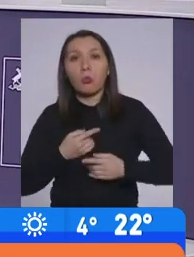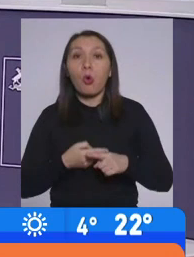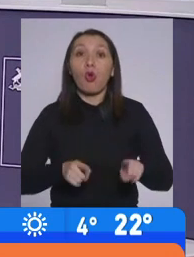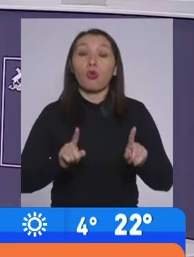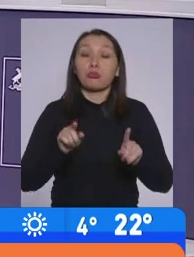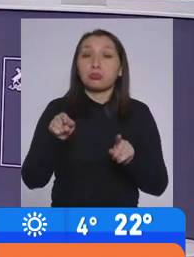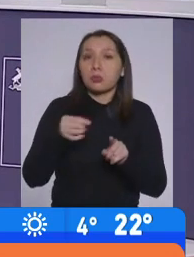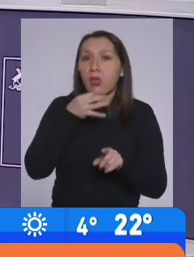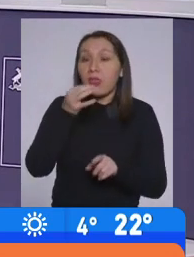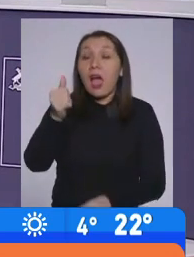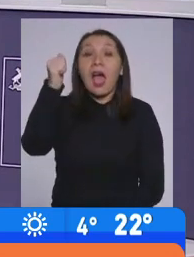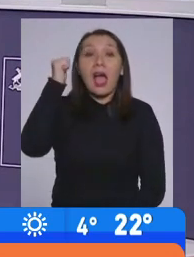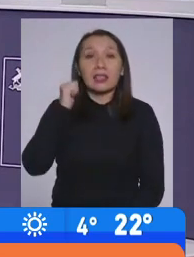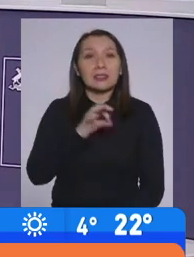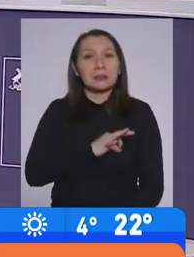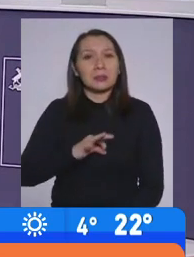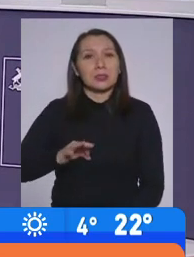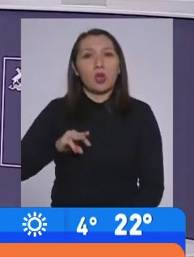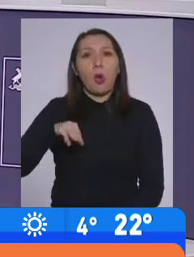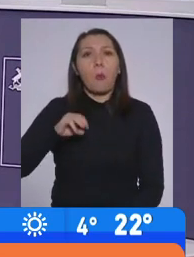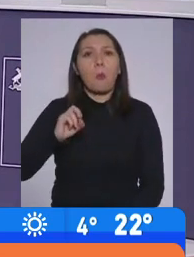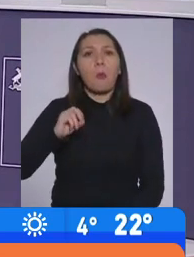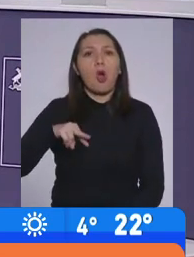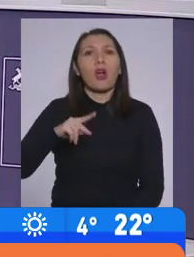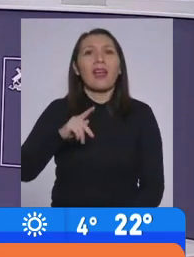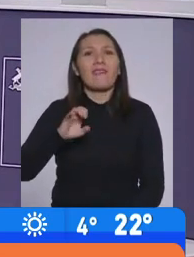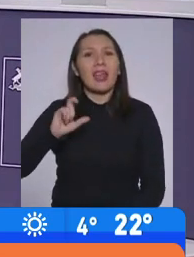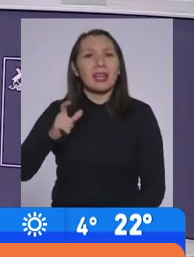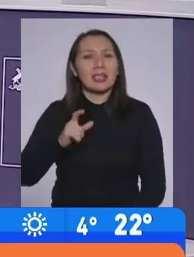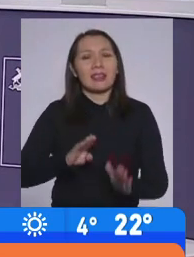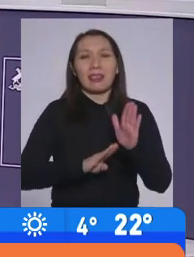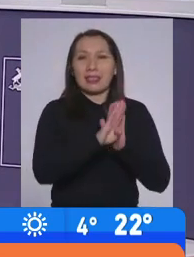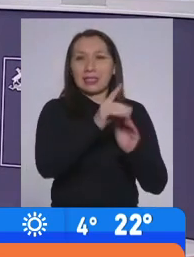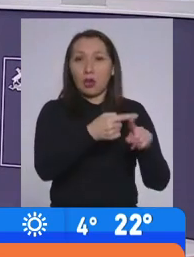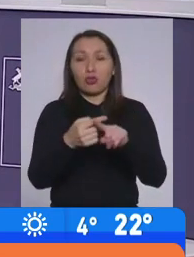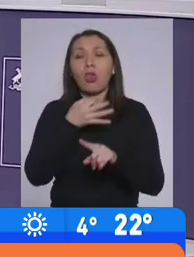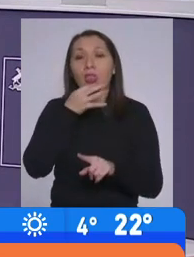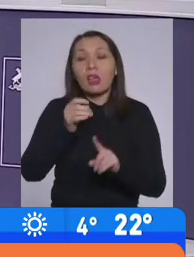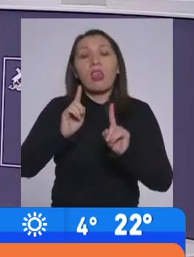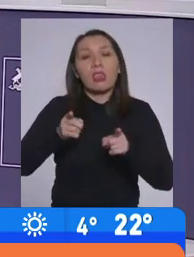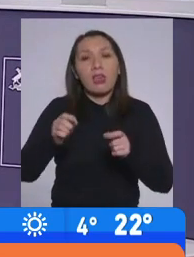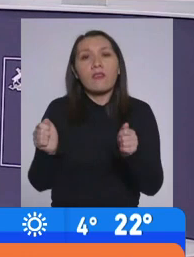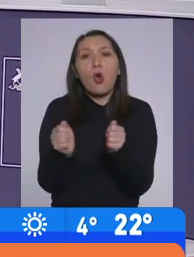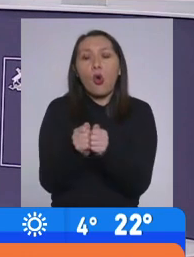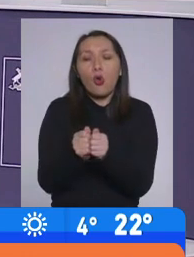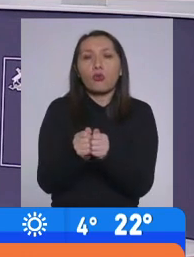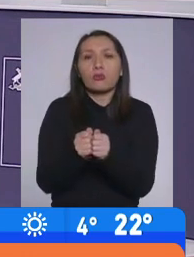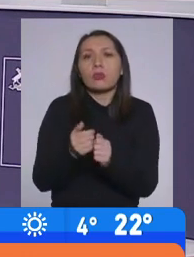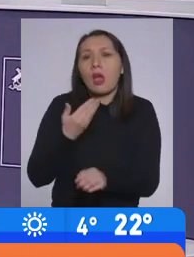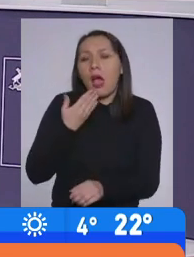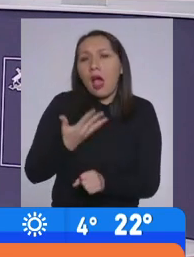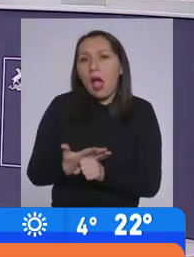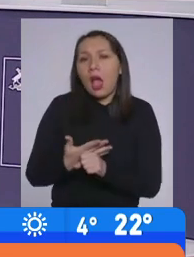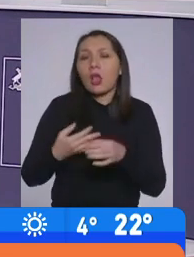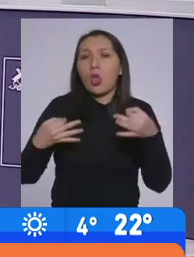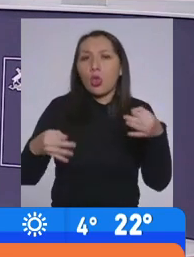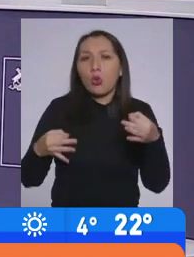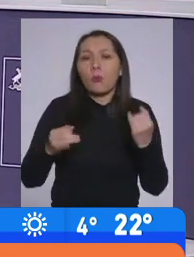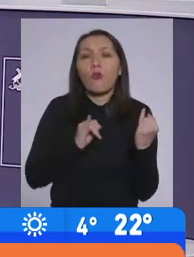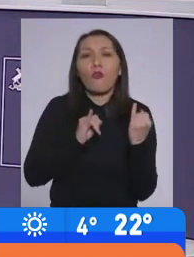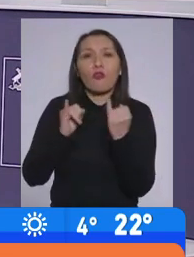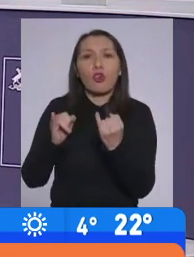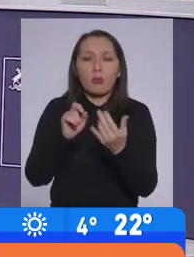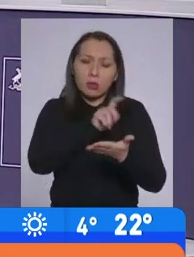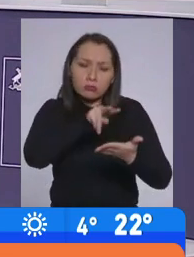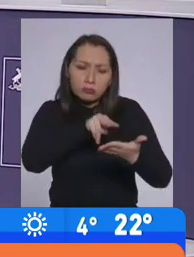particularmente ayer el ministro cristián monckeberg cuando hace este anuncio dice que todas venir acompañado de un documento de información